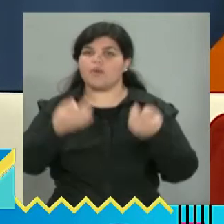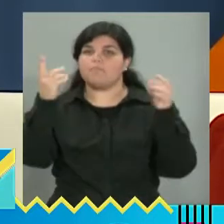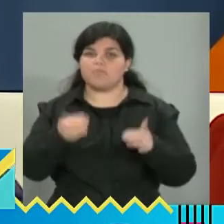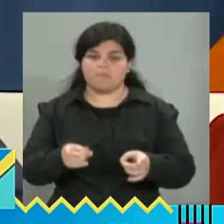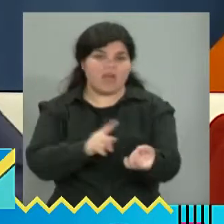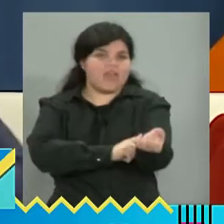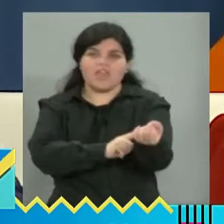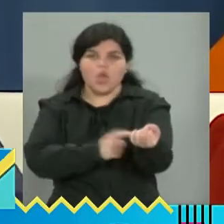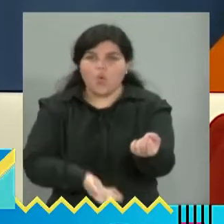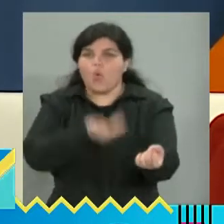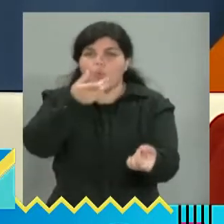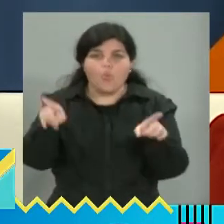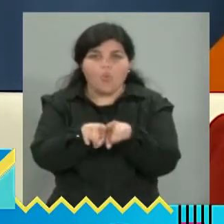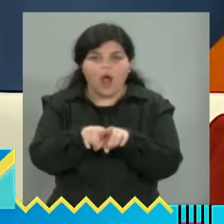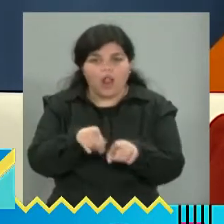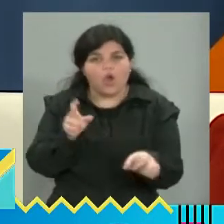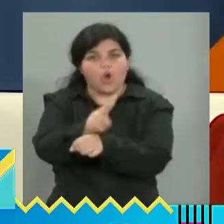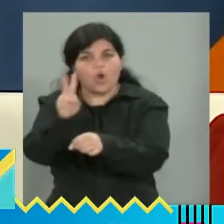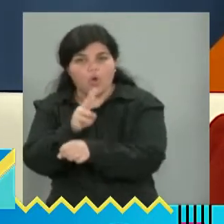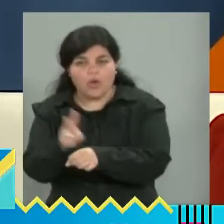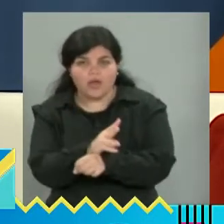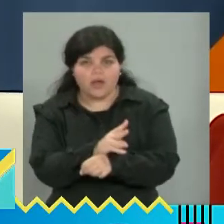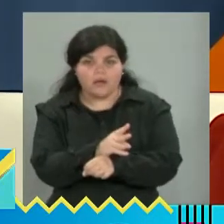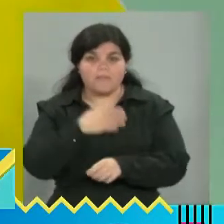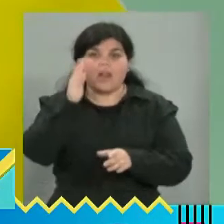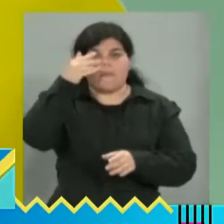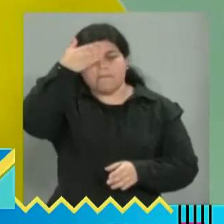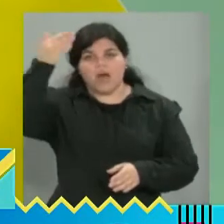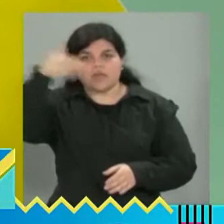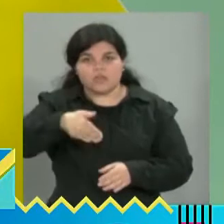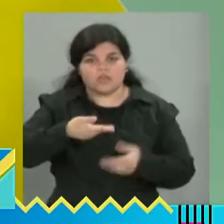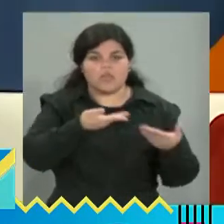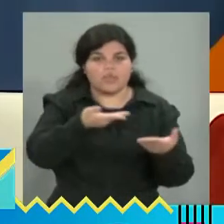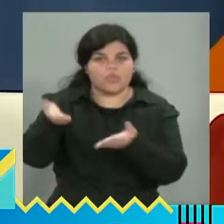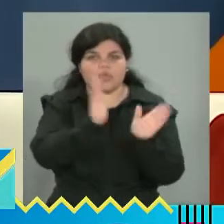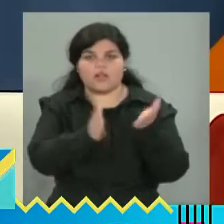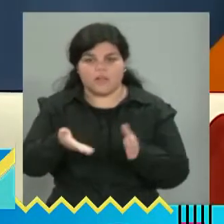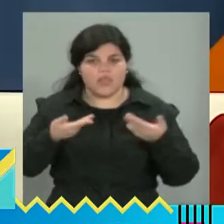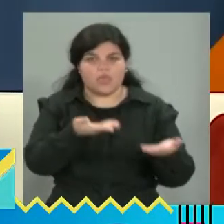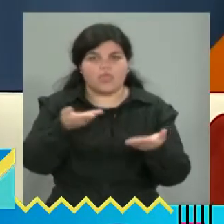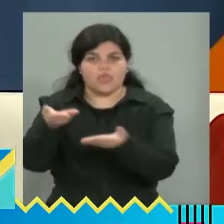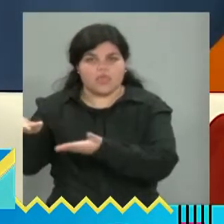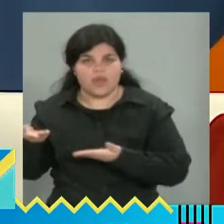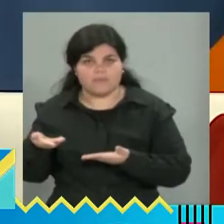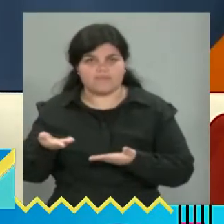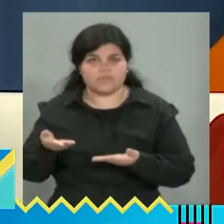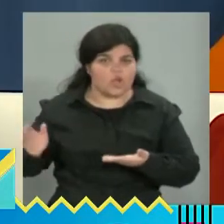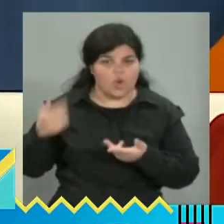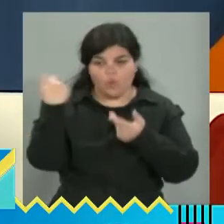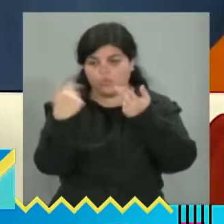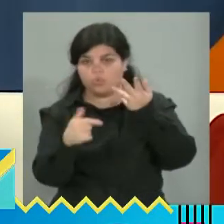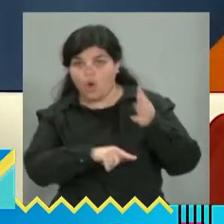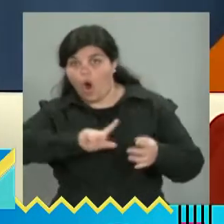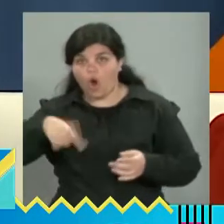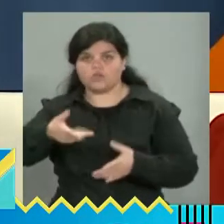antihipertensivos, y empezar a tratar a los pacientes. Y hay que tratarlo. Y siempre que podamos abordar todo el resto, bienvenido sea, es lo